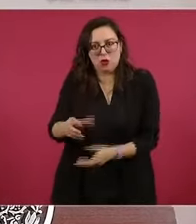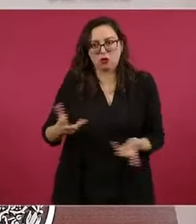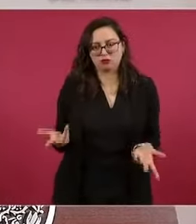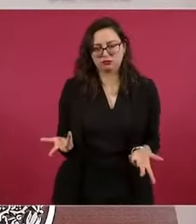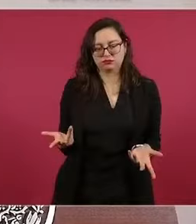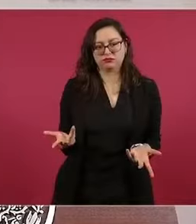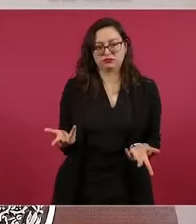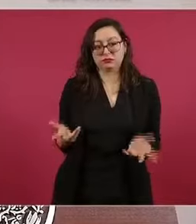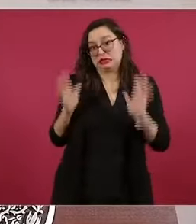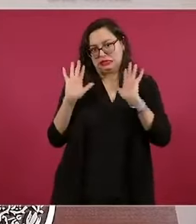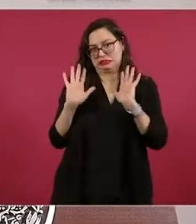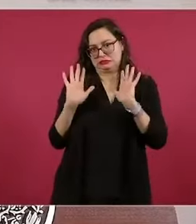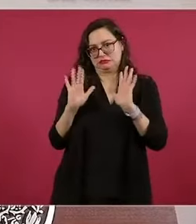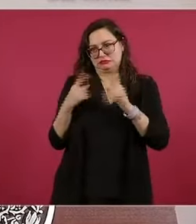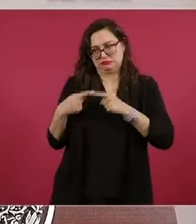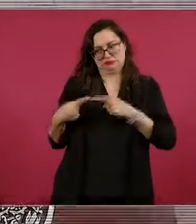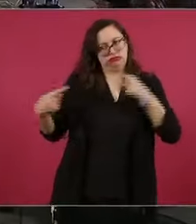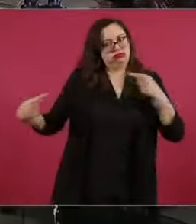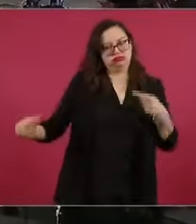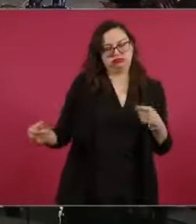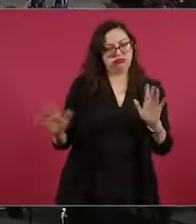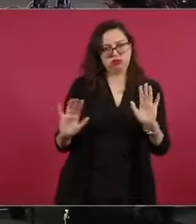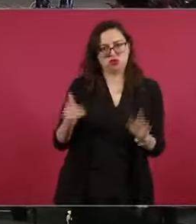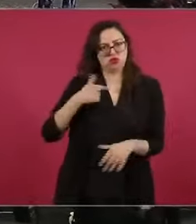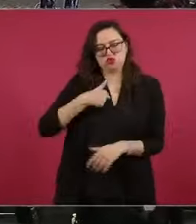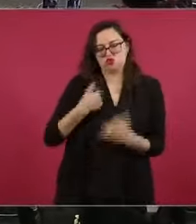plata, ¿sí?